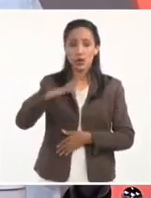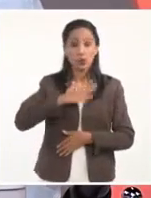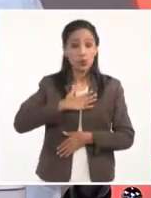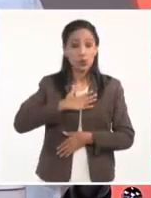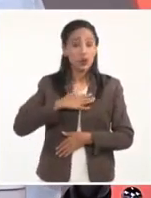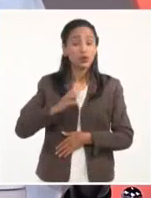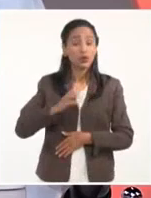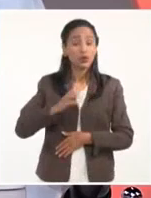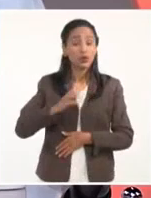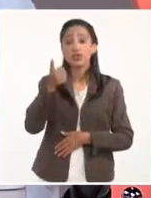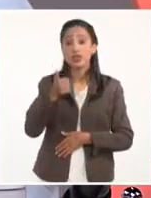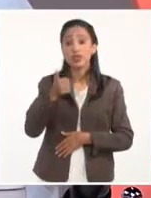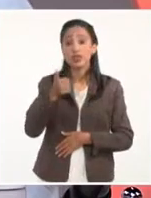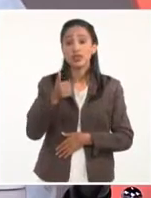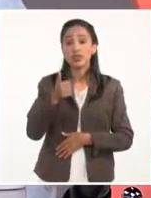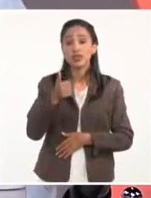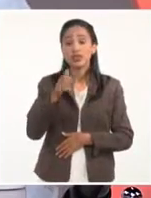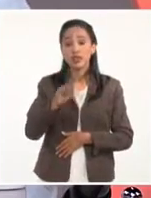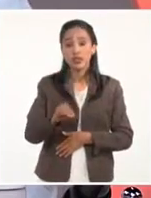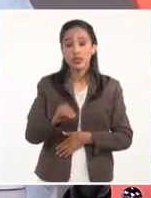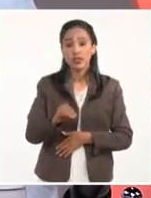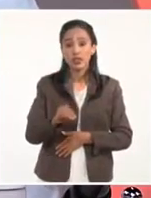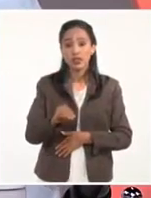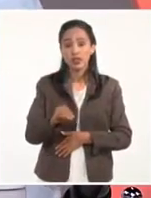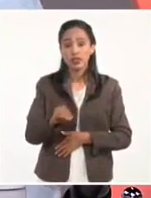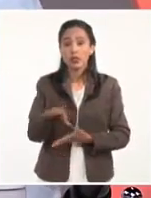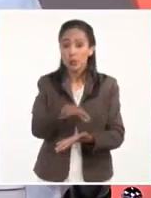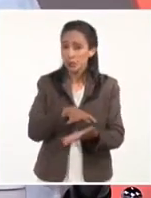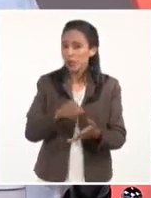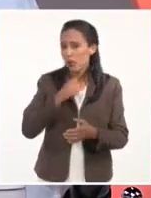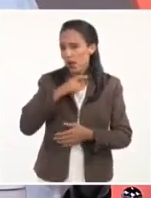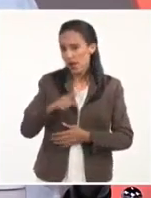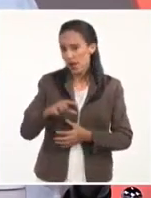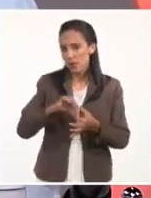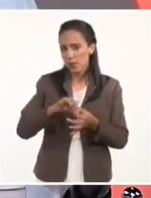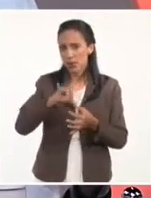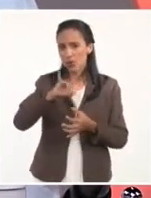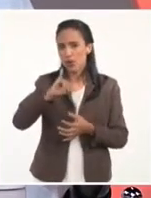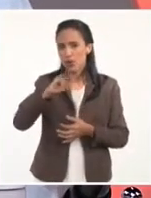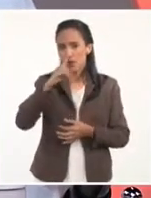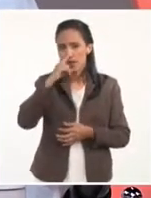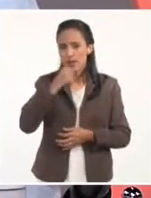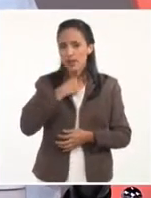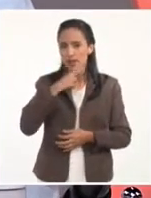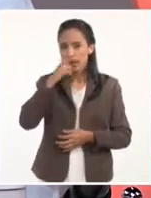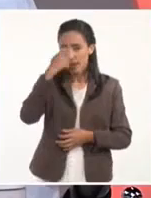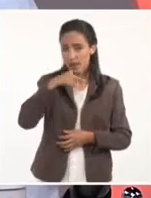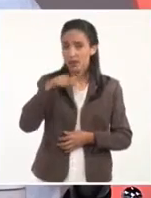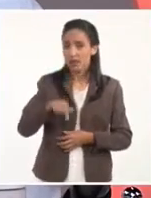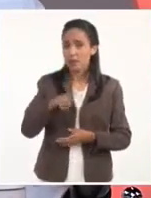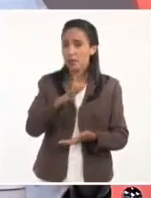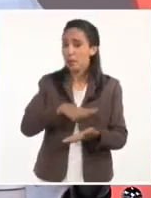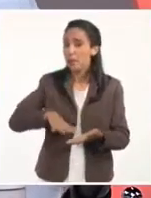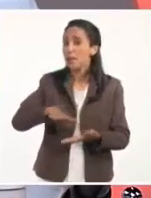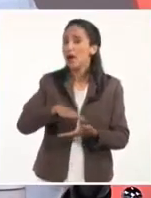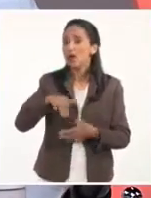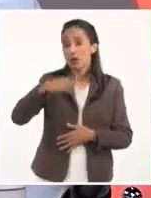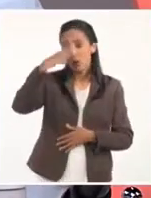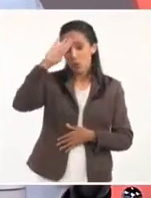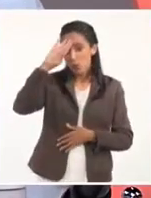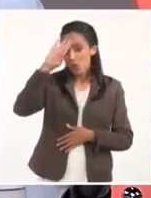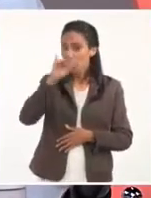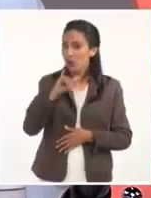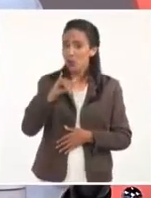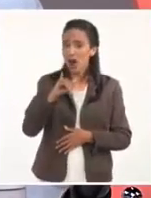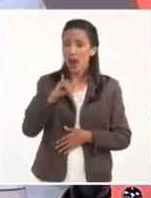de que no solo estamos dando la vulnera como ejemplo pero son barrios en nuestro país que sean que se nos han quedado atrás no hay no hay absolutamente